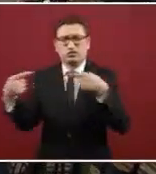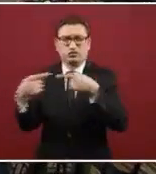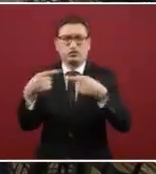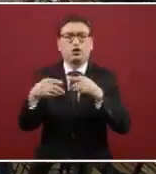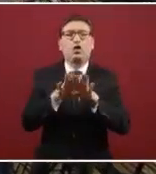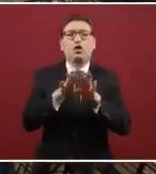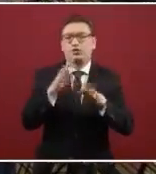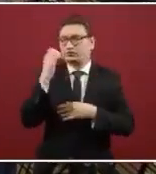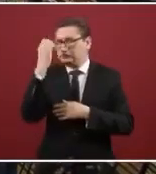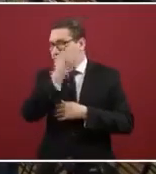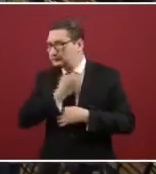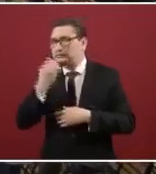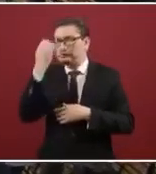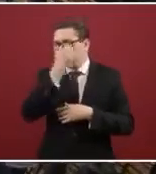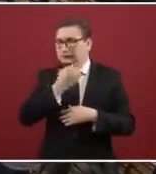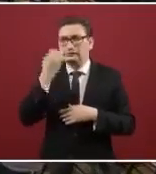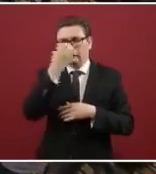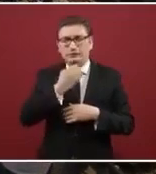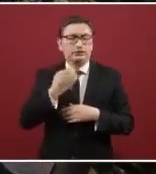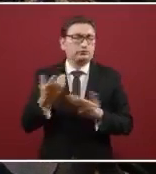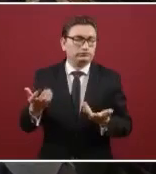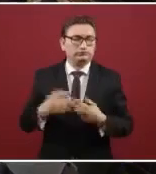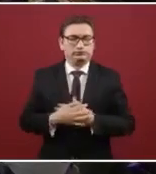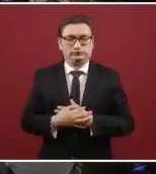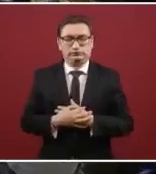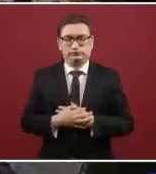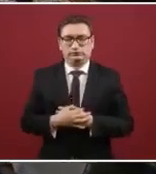mediante evaluaciones, pues iban a ganar